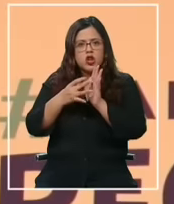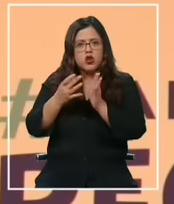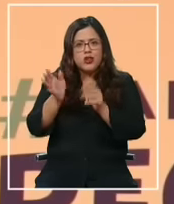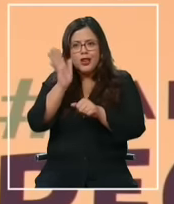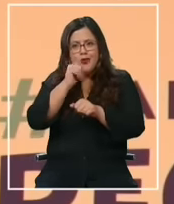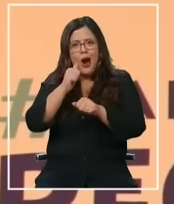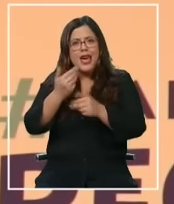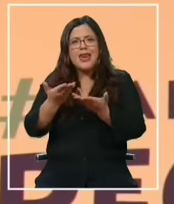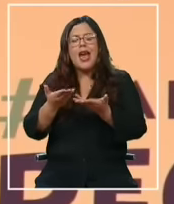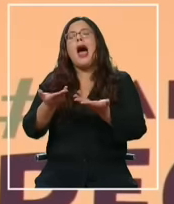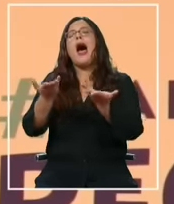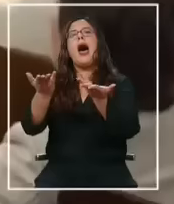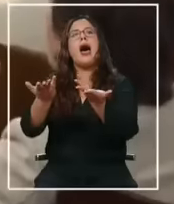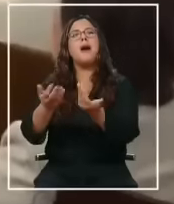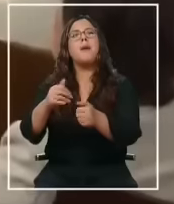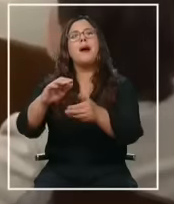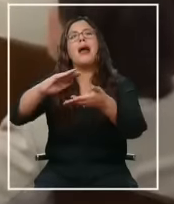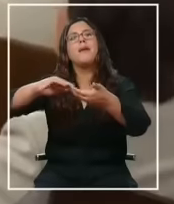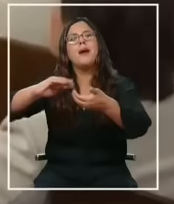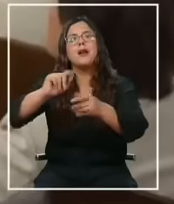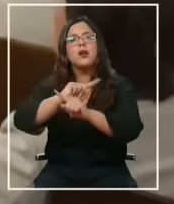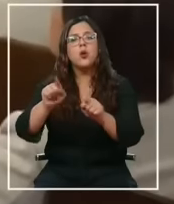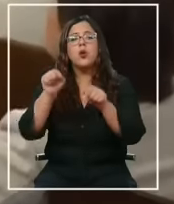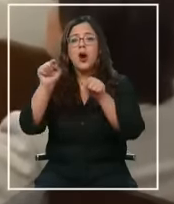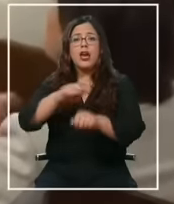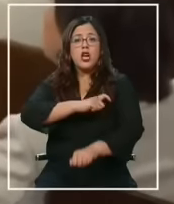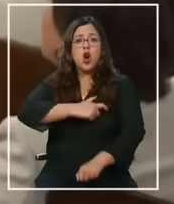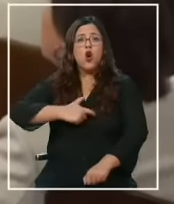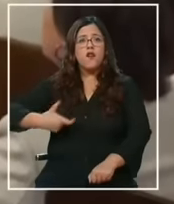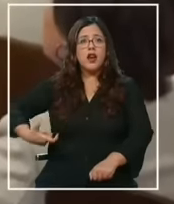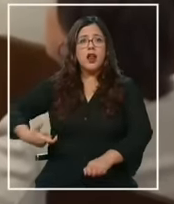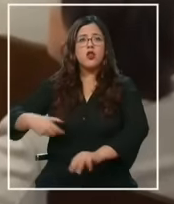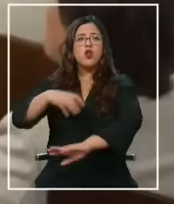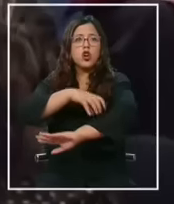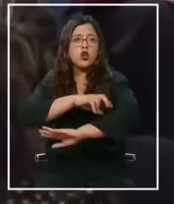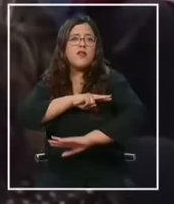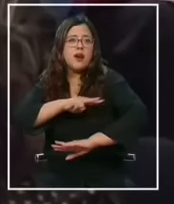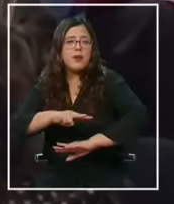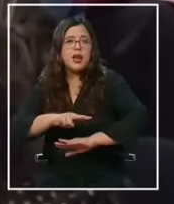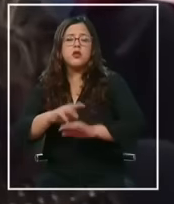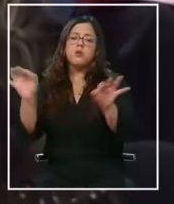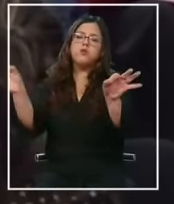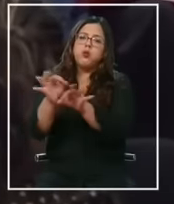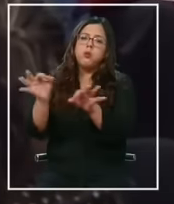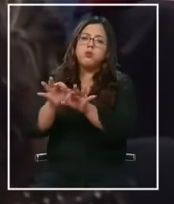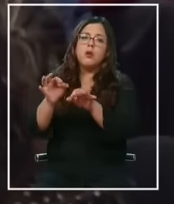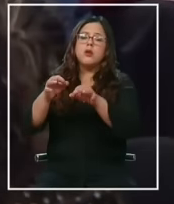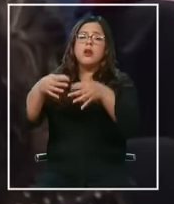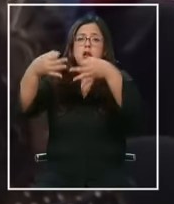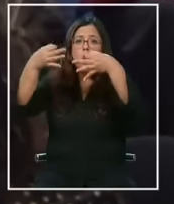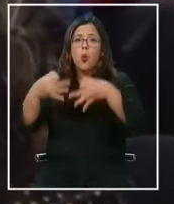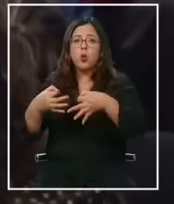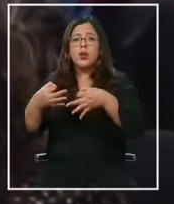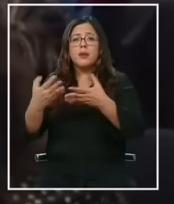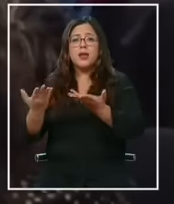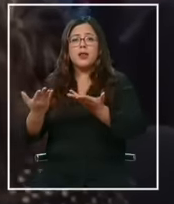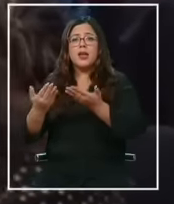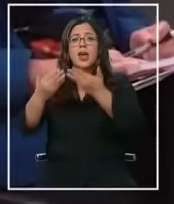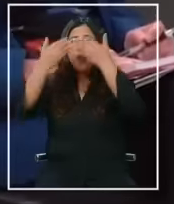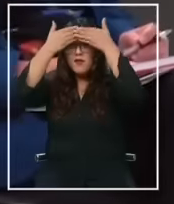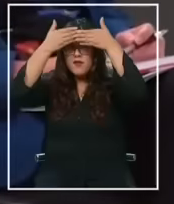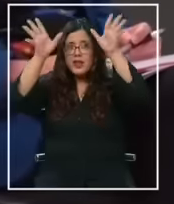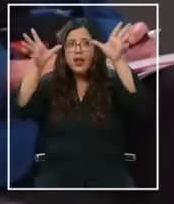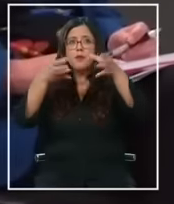puso sobre la mesa el gobernador de la región de Valparaíso, Rodrigo Mundaca. Autoridad que llegó al cargo apoyada por el Frente Amplio y